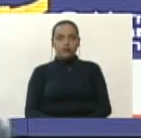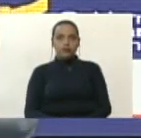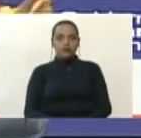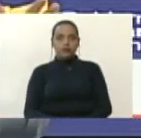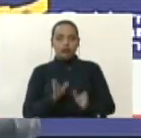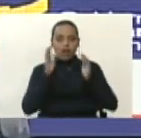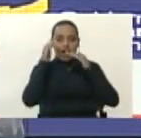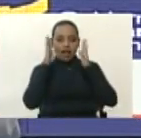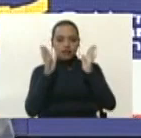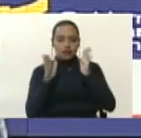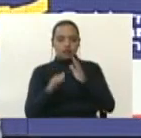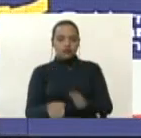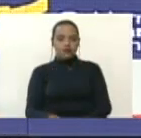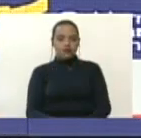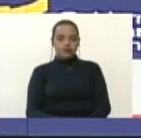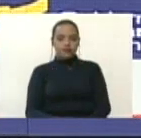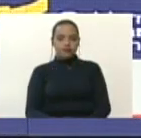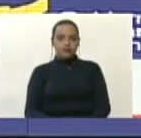atenciones en general.